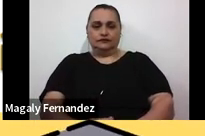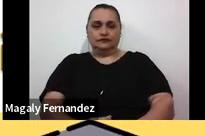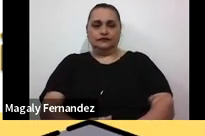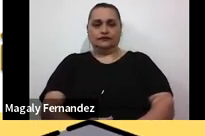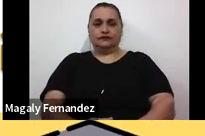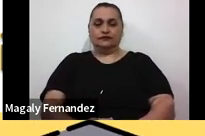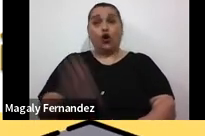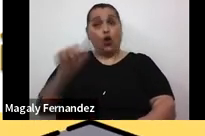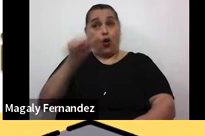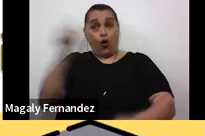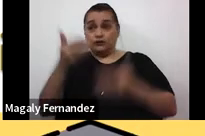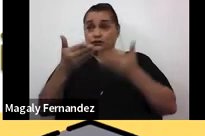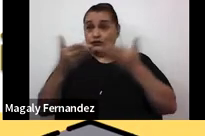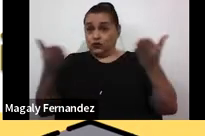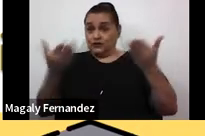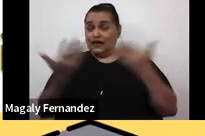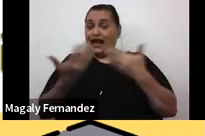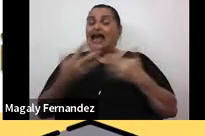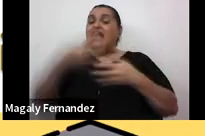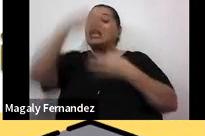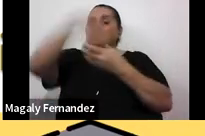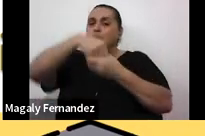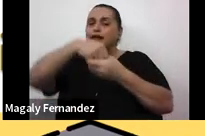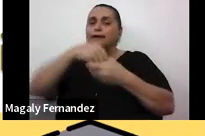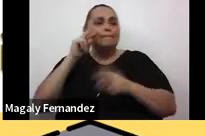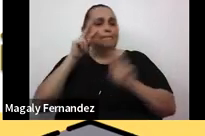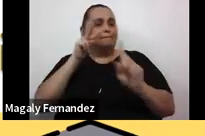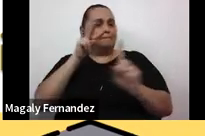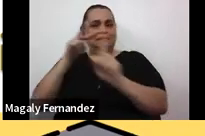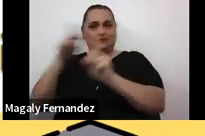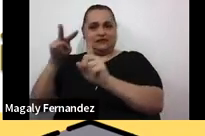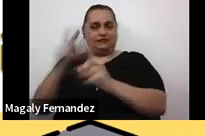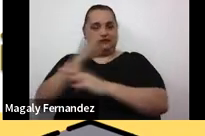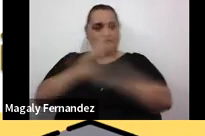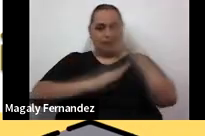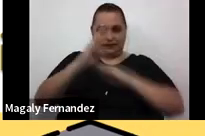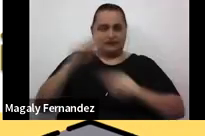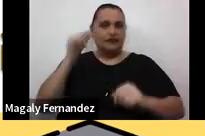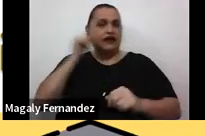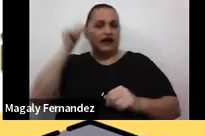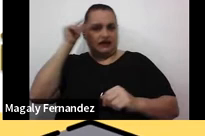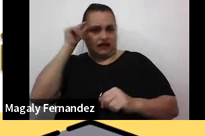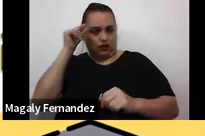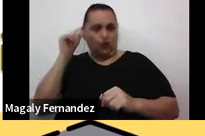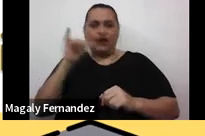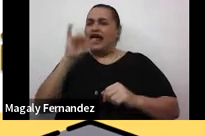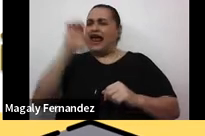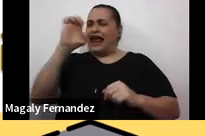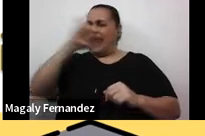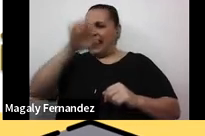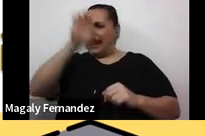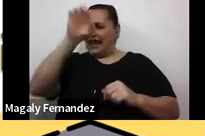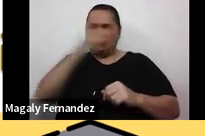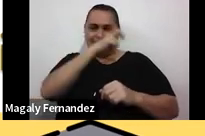otra de las cosas es incluir las perspectivas de discapacidad y de género como ejes transversales en las políticas